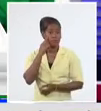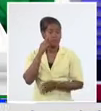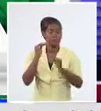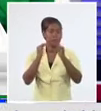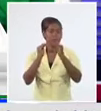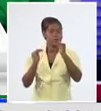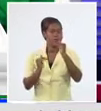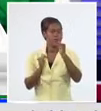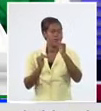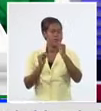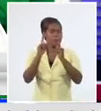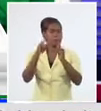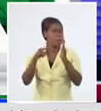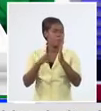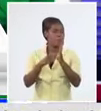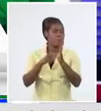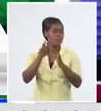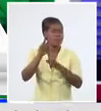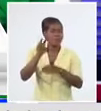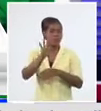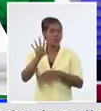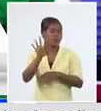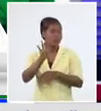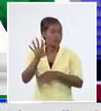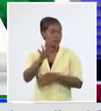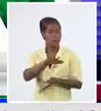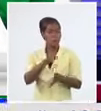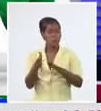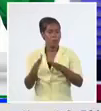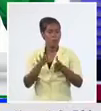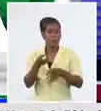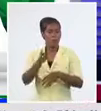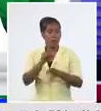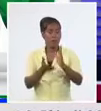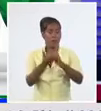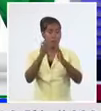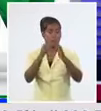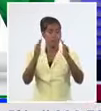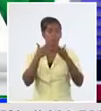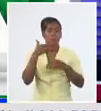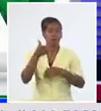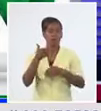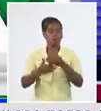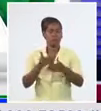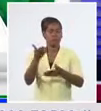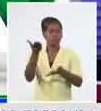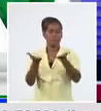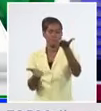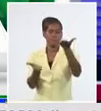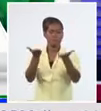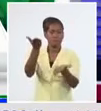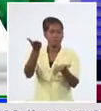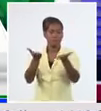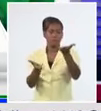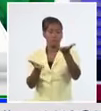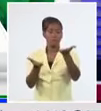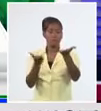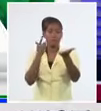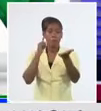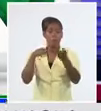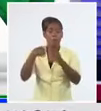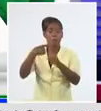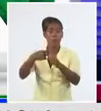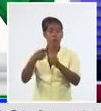en 1.255 de los casos que se diagnosticaron ayer. Por lo tanto, el balance es negativo y se nos incrementan los